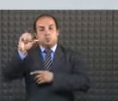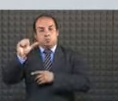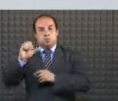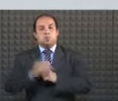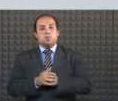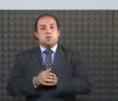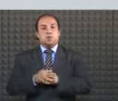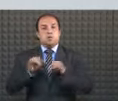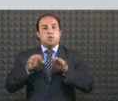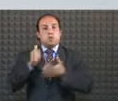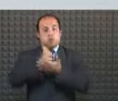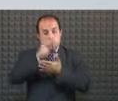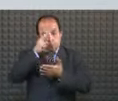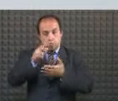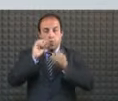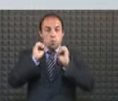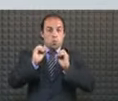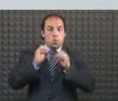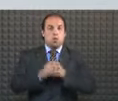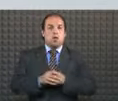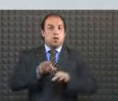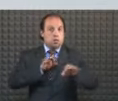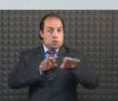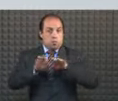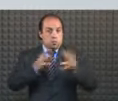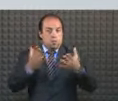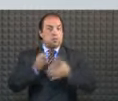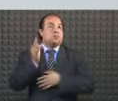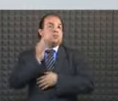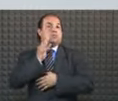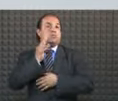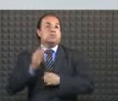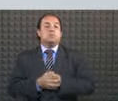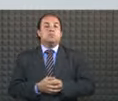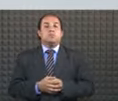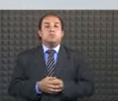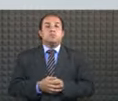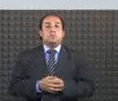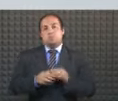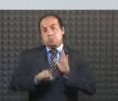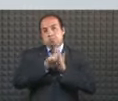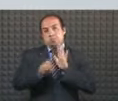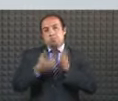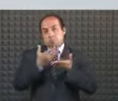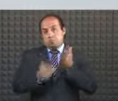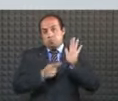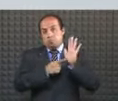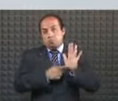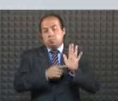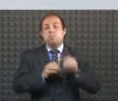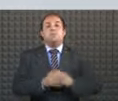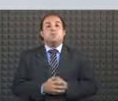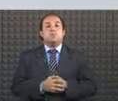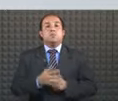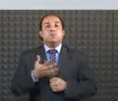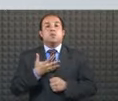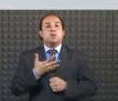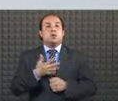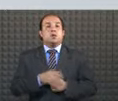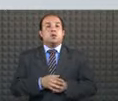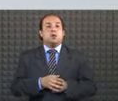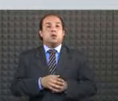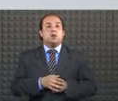México, o el propio trabajo que está haciendo la Fiscalía, como en este caso, en donde puede haber desistimiento dadas